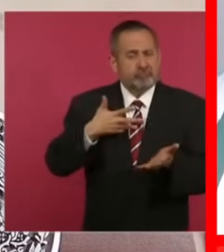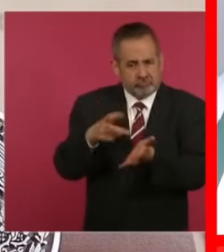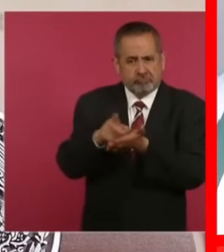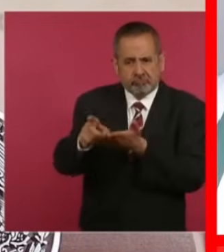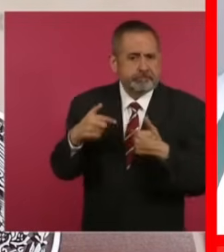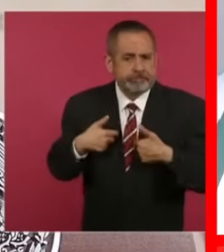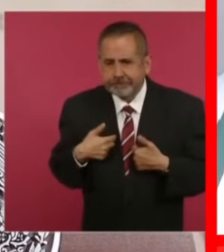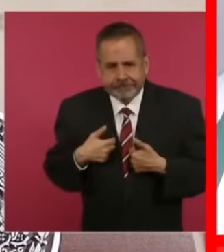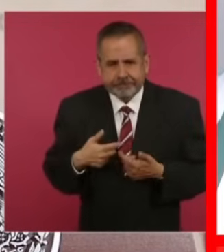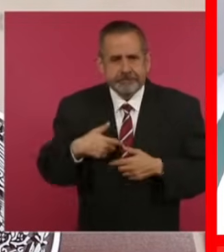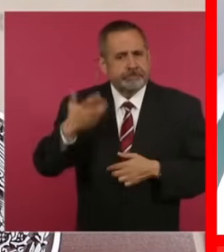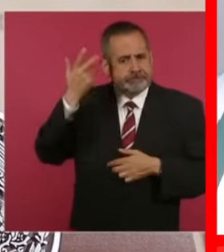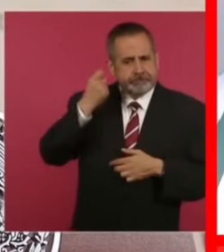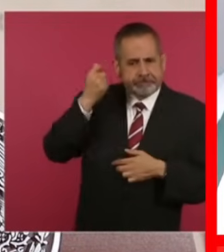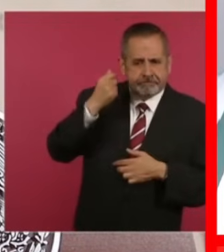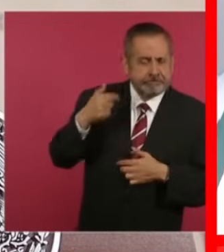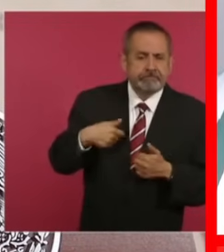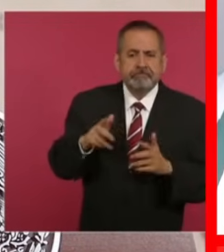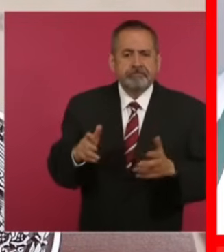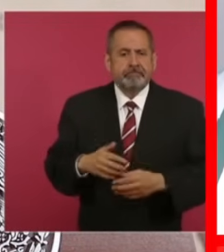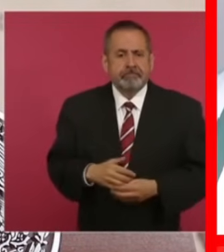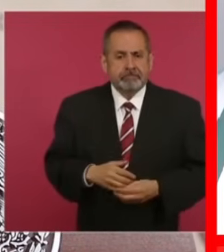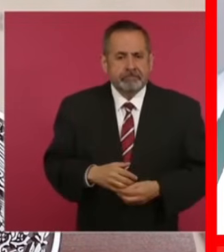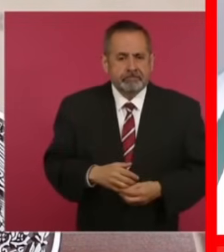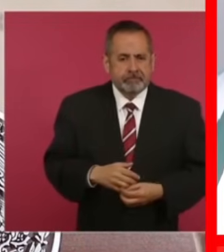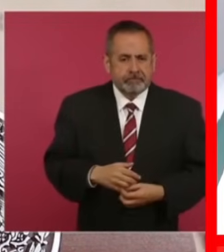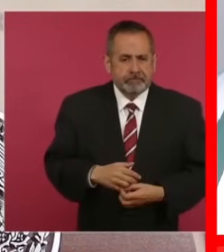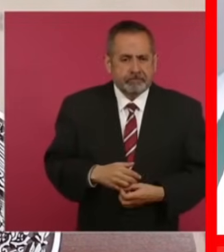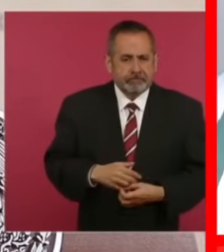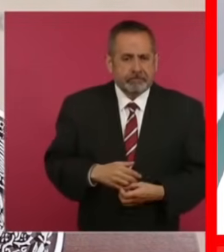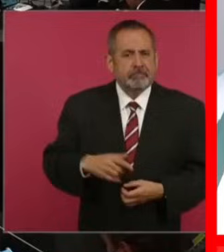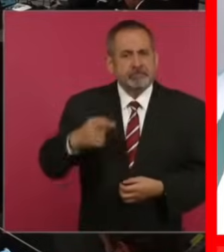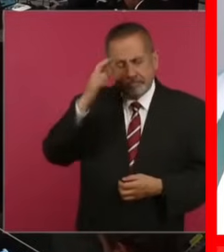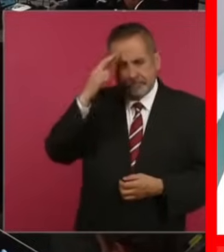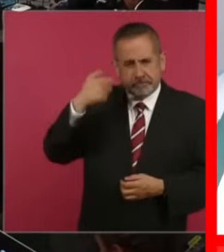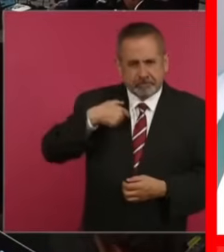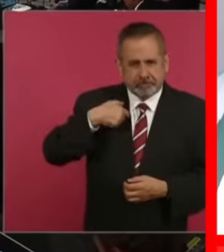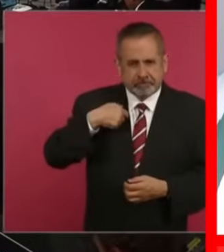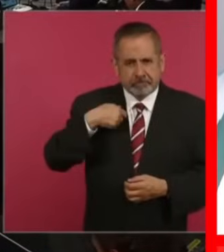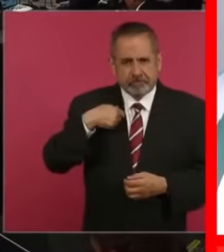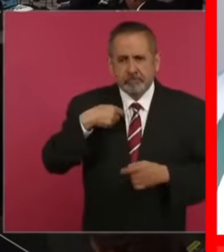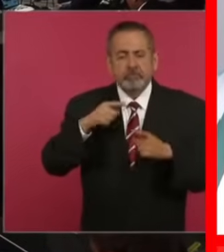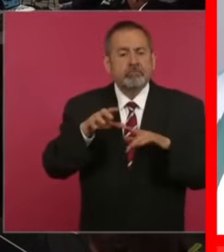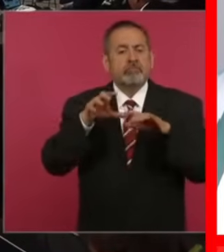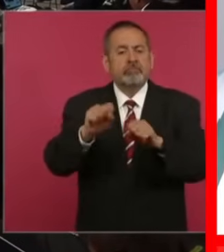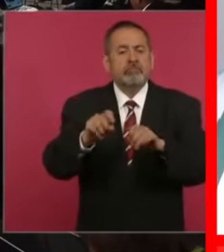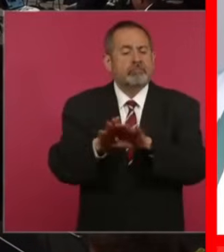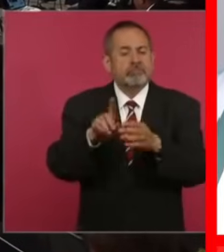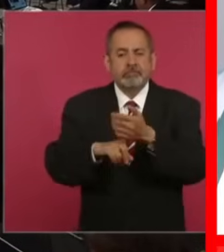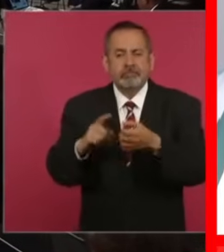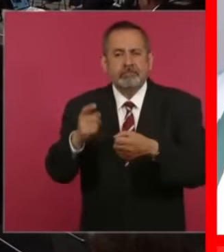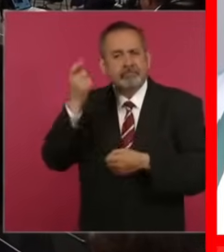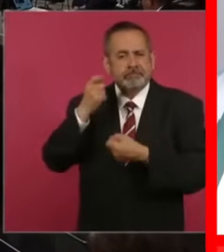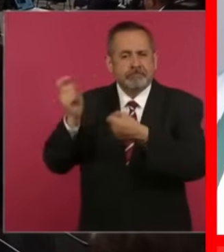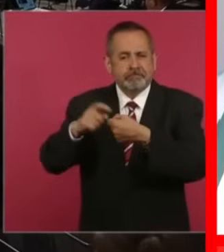derecho de pensión pero como no a completo porque tengo como